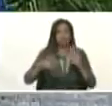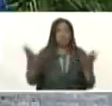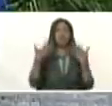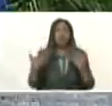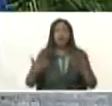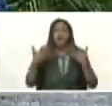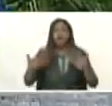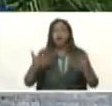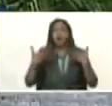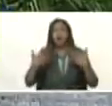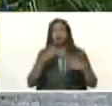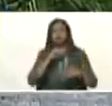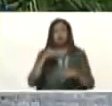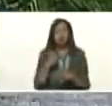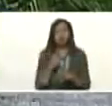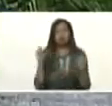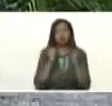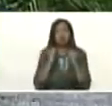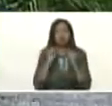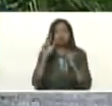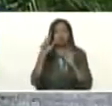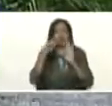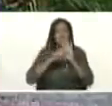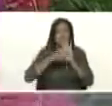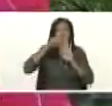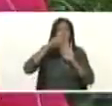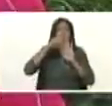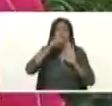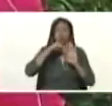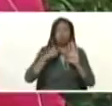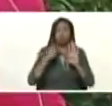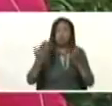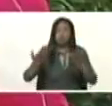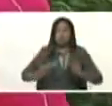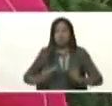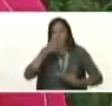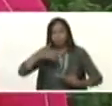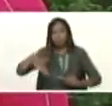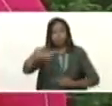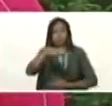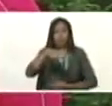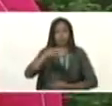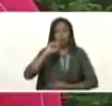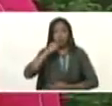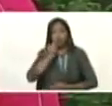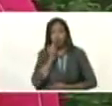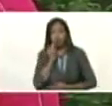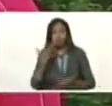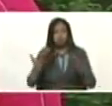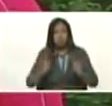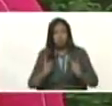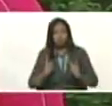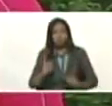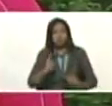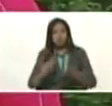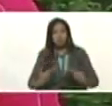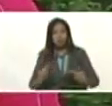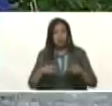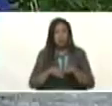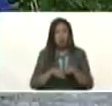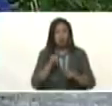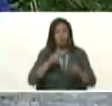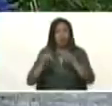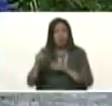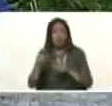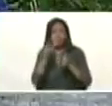Estábamos a 3 grados, estuvimos caminando. Y ustedes saben que recibimos del pueblo moscovita y de algunos